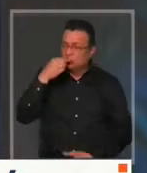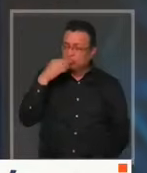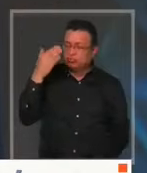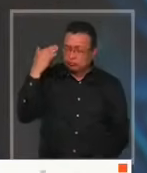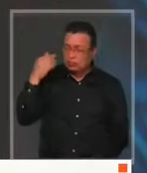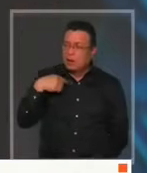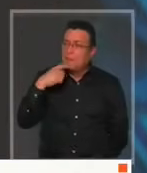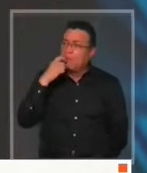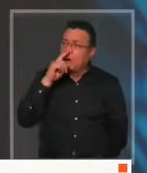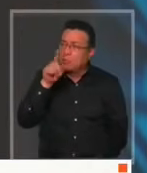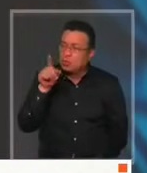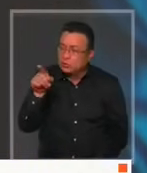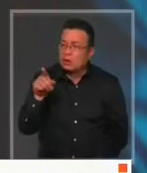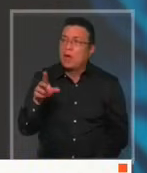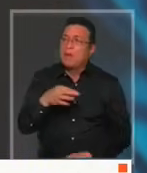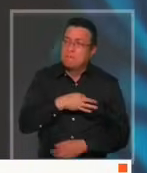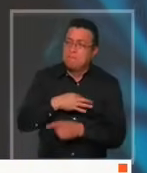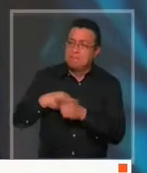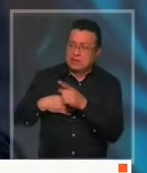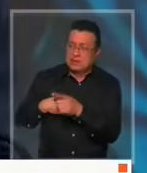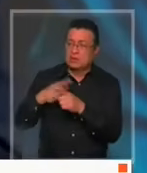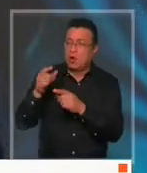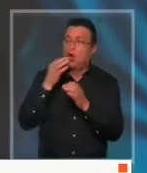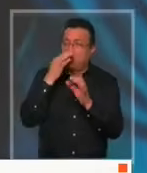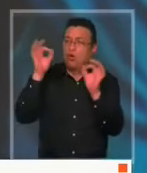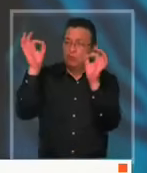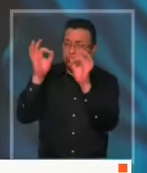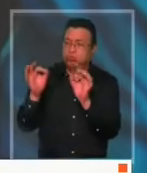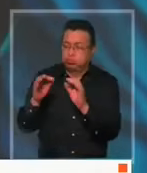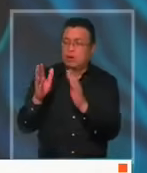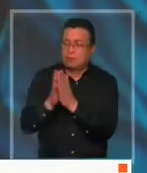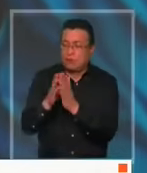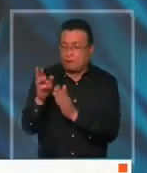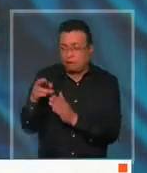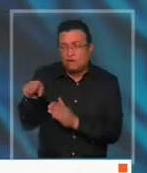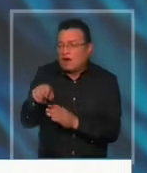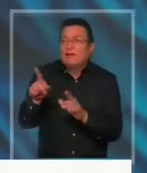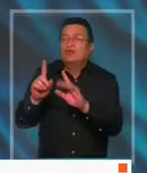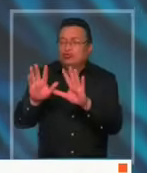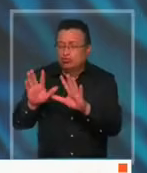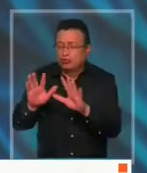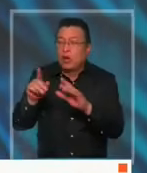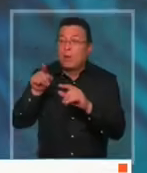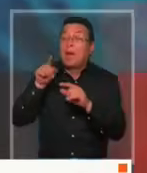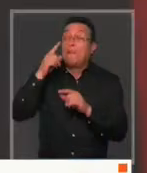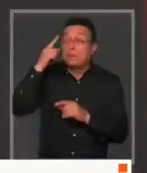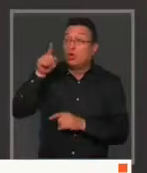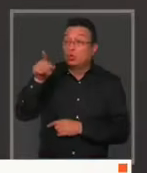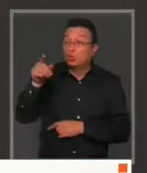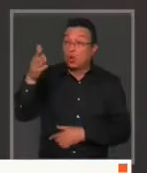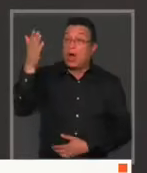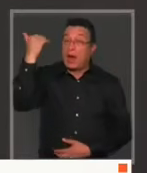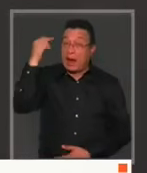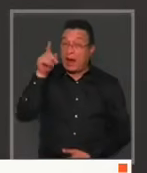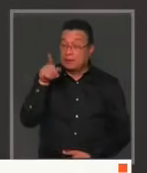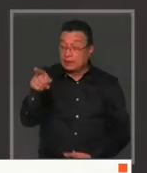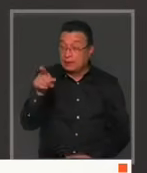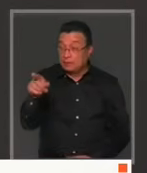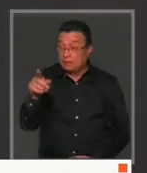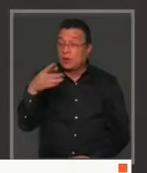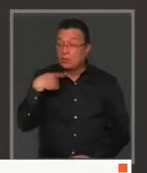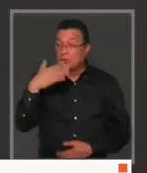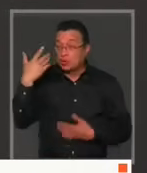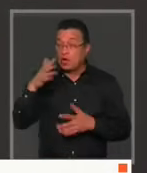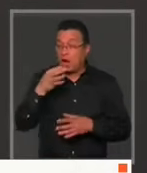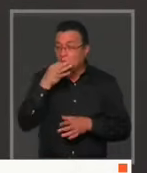ministra. Usted lo ha explicado un montón de veces y no va a ser este punto donde vuelva sobre lo mismo, pero usted hizo unas